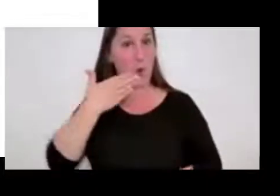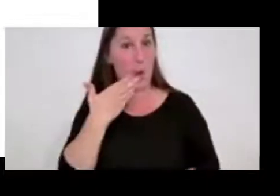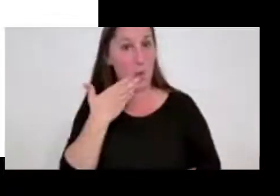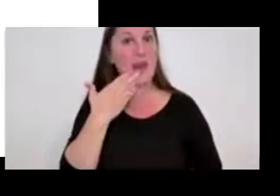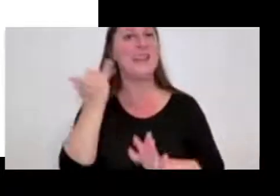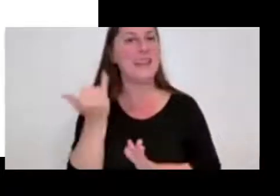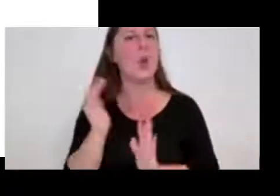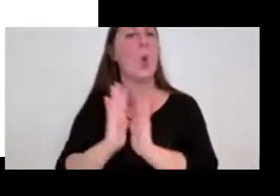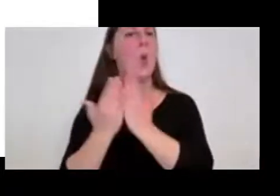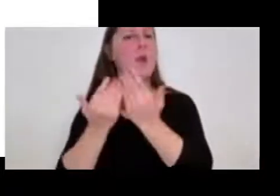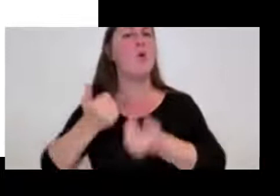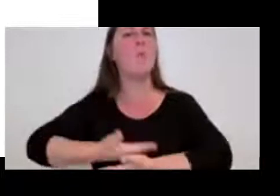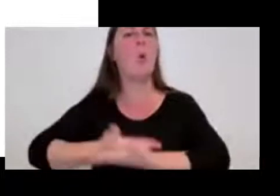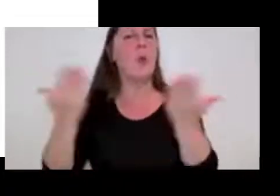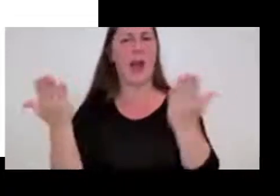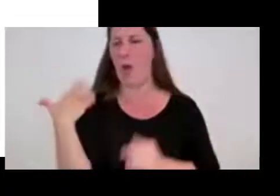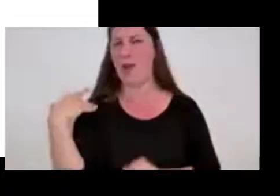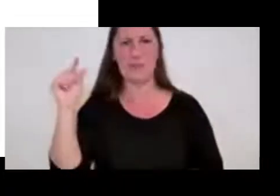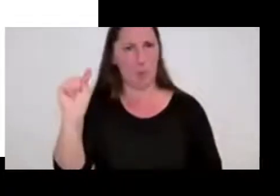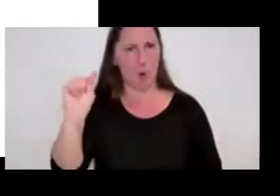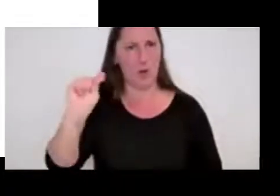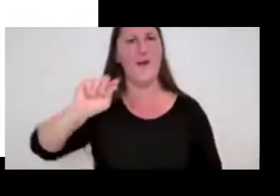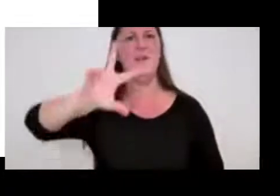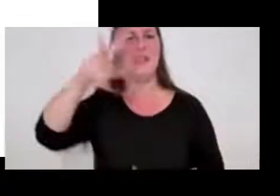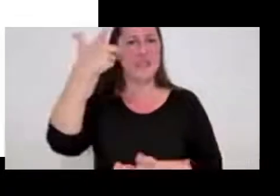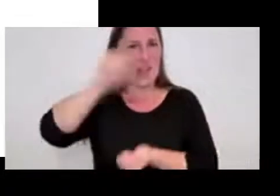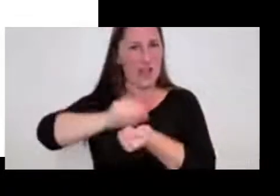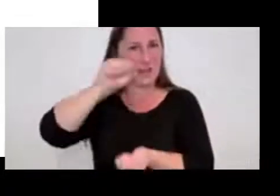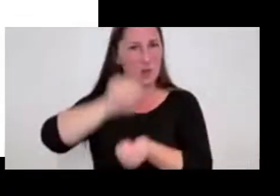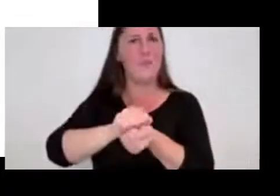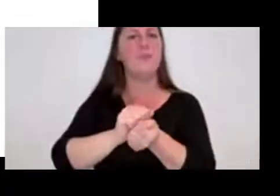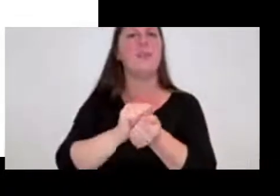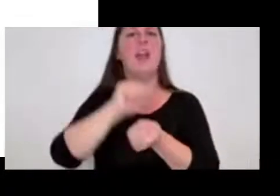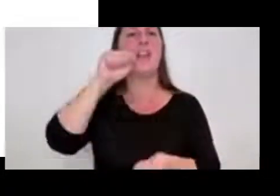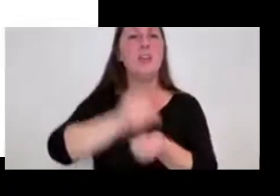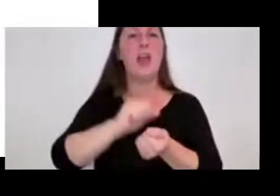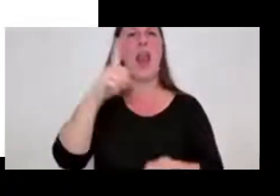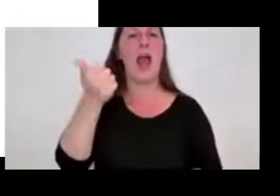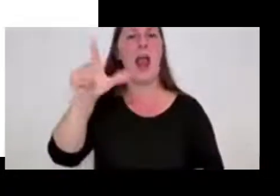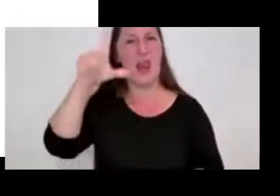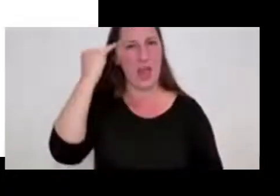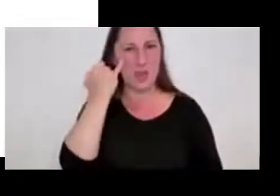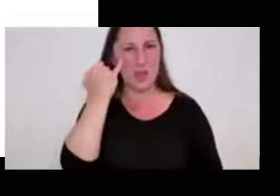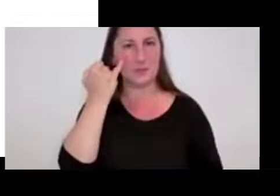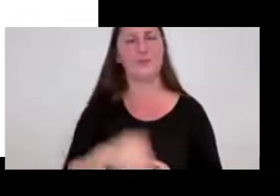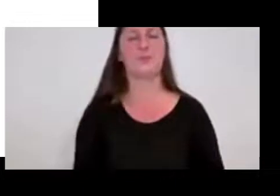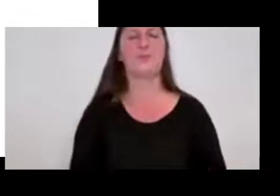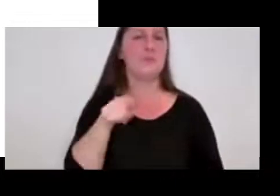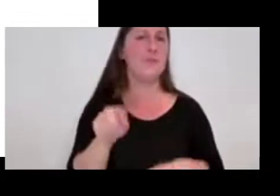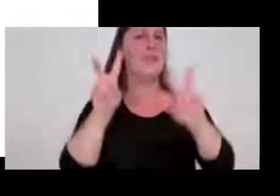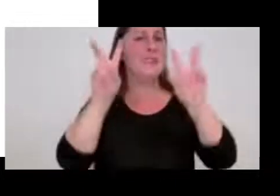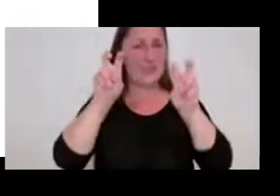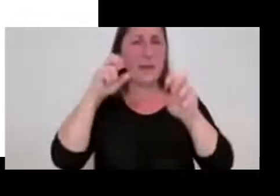libro publicado recientemente en tercera edición en editorial La Ley, un tema que me parece que es muy